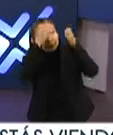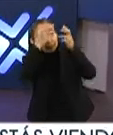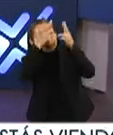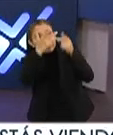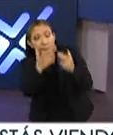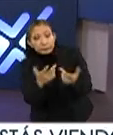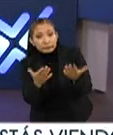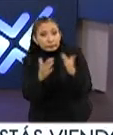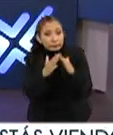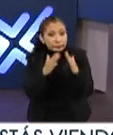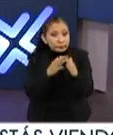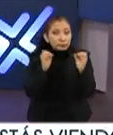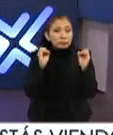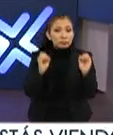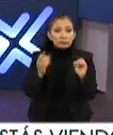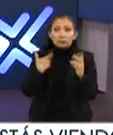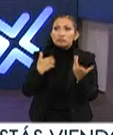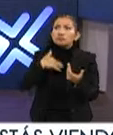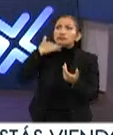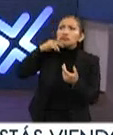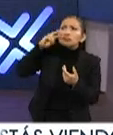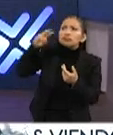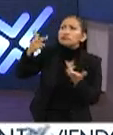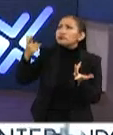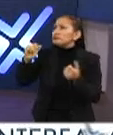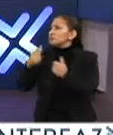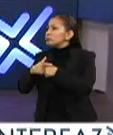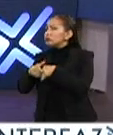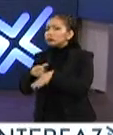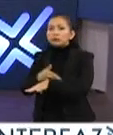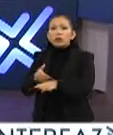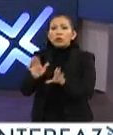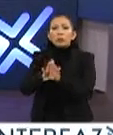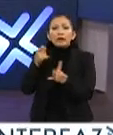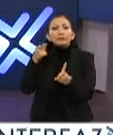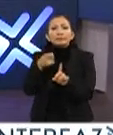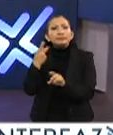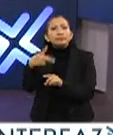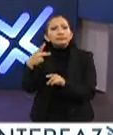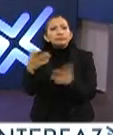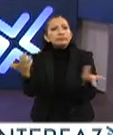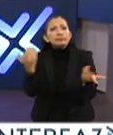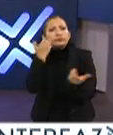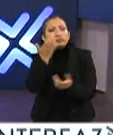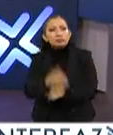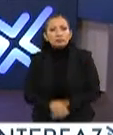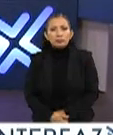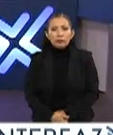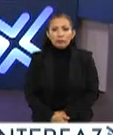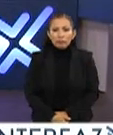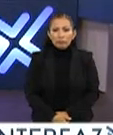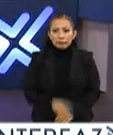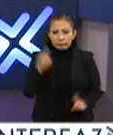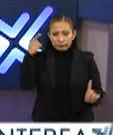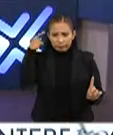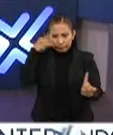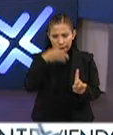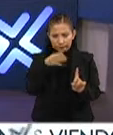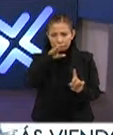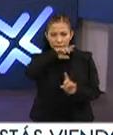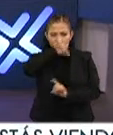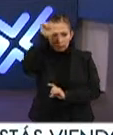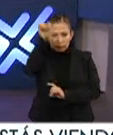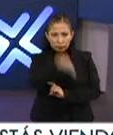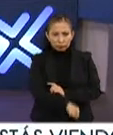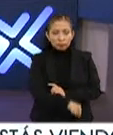desde sus viviendas, o de repente no encontrar a algún familiar, etcétera. ¿Cuál era exactamente la intención? Bueno, el objetivo